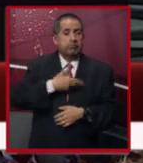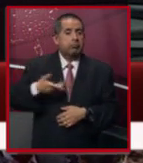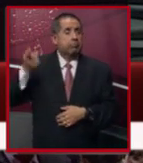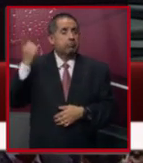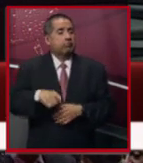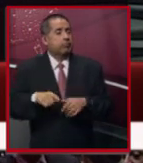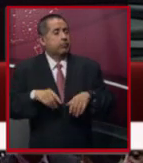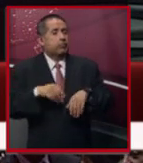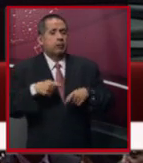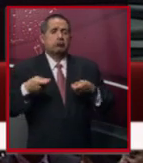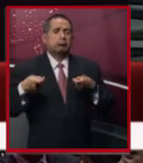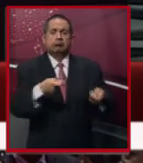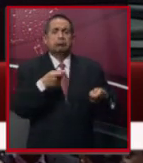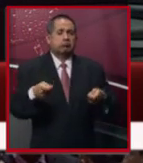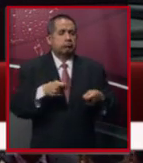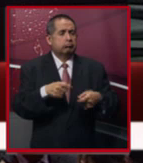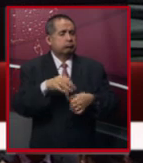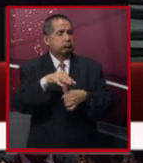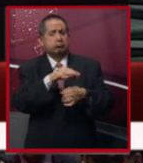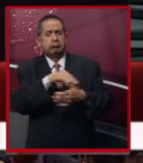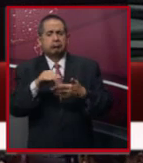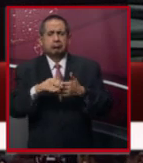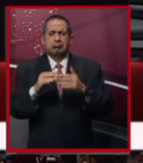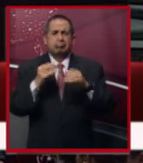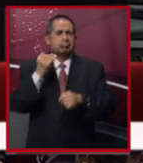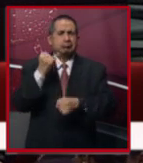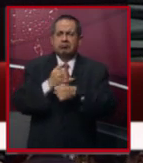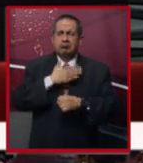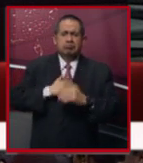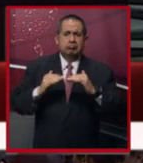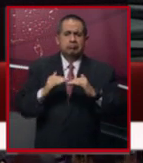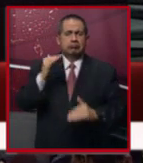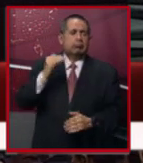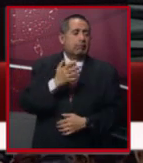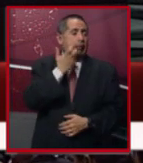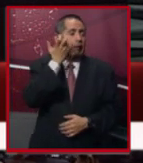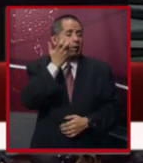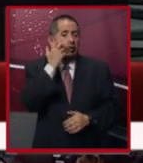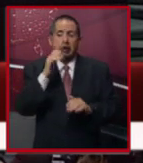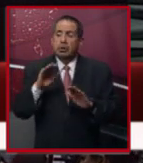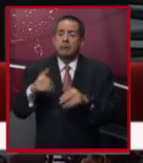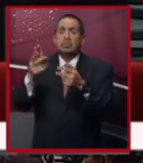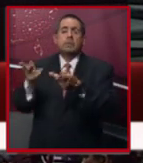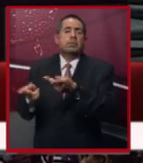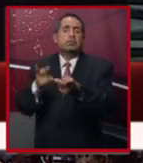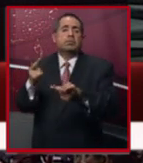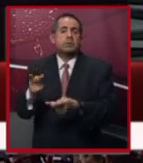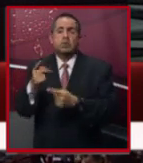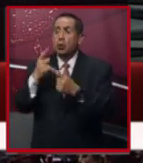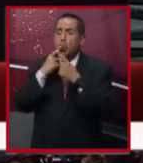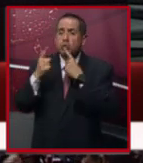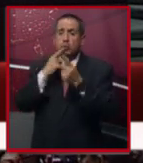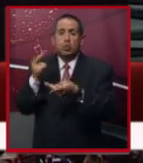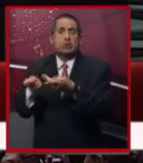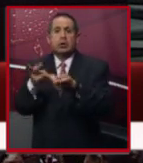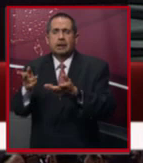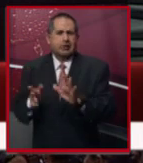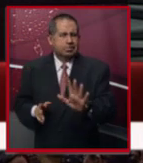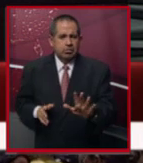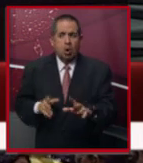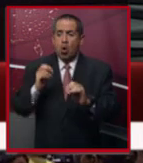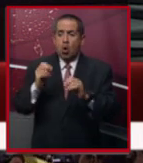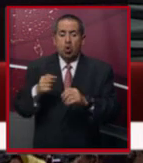gesten competencias electorales inequitativas con el pretexto de consultas populares o procesos de revocación de mandato.